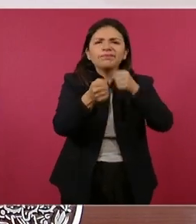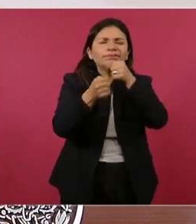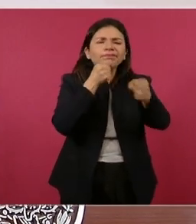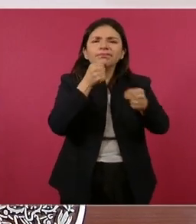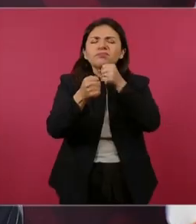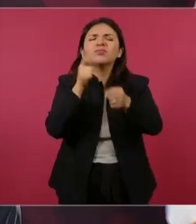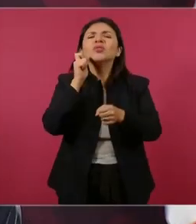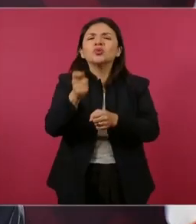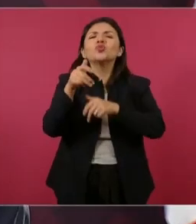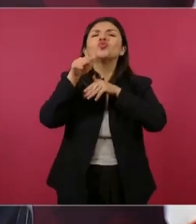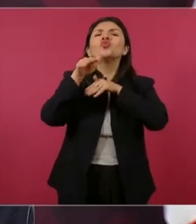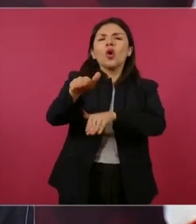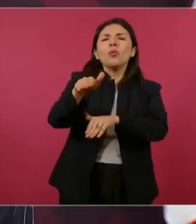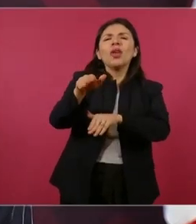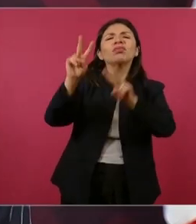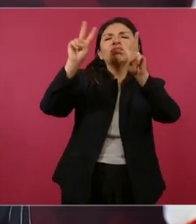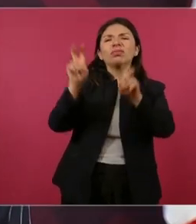giraba